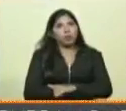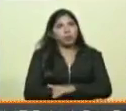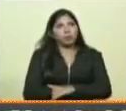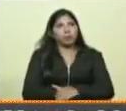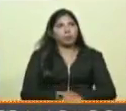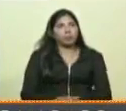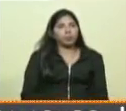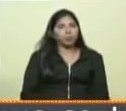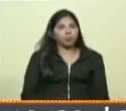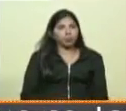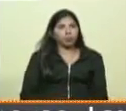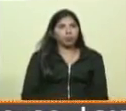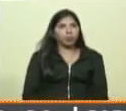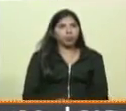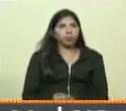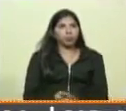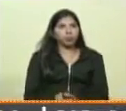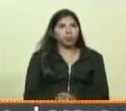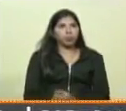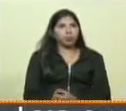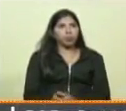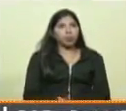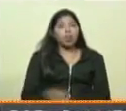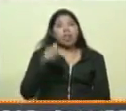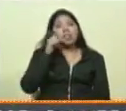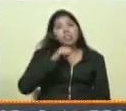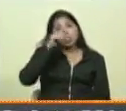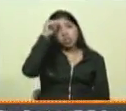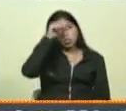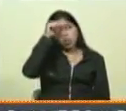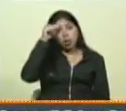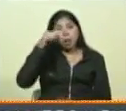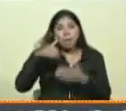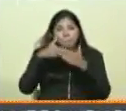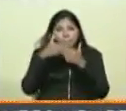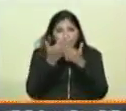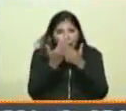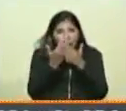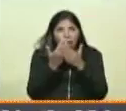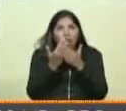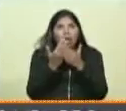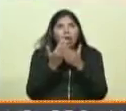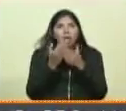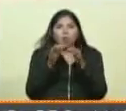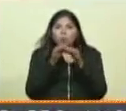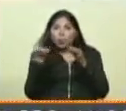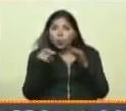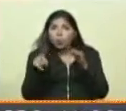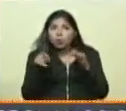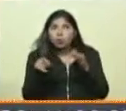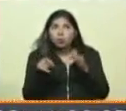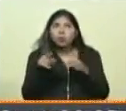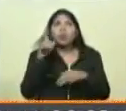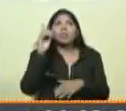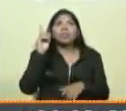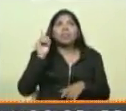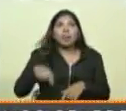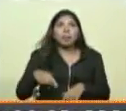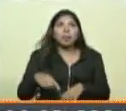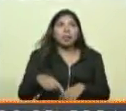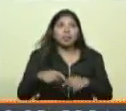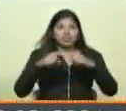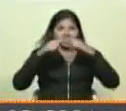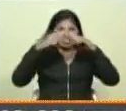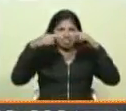crisis de ese mismo fin de semana sabotearon esa madrugada en Yaracal. Aquí, ¿qué hicieron? Partieron los aisladores,